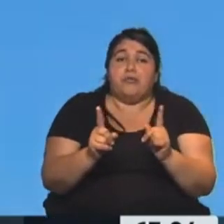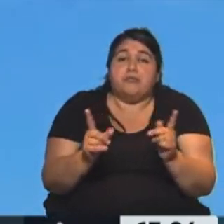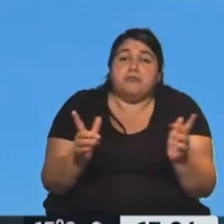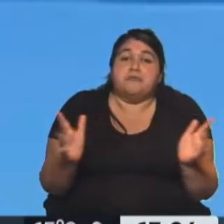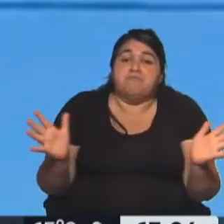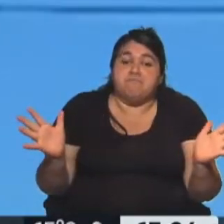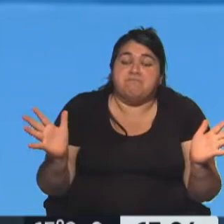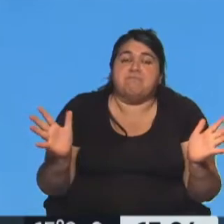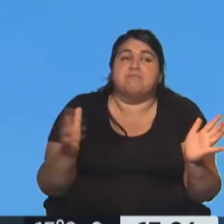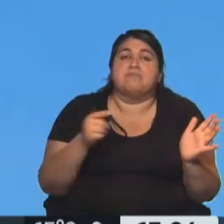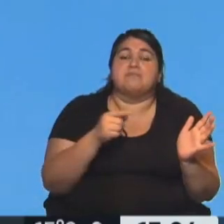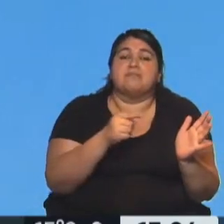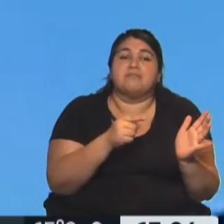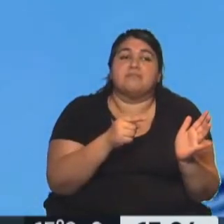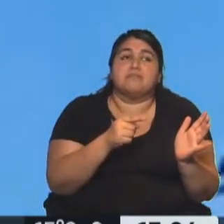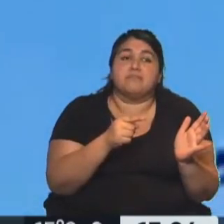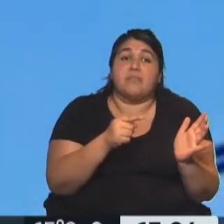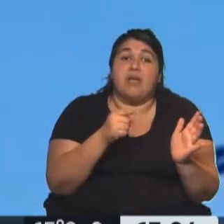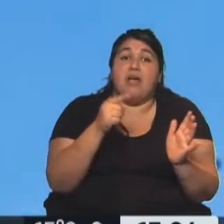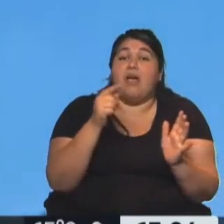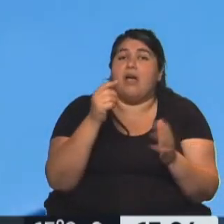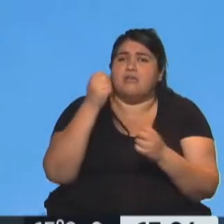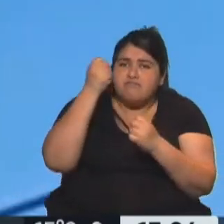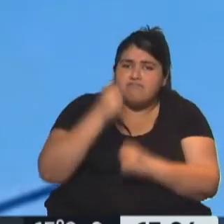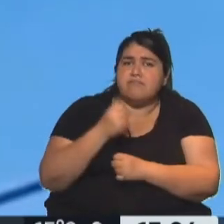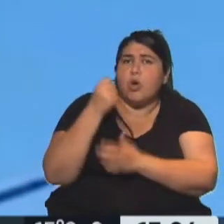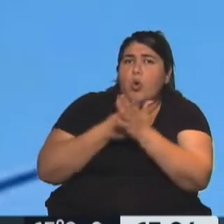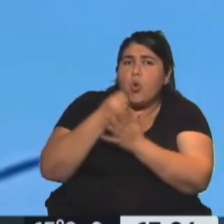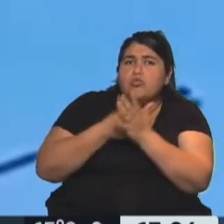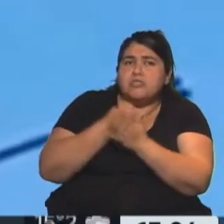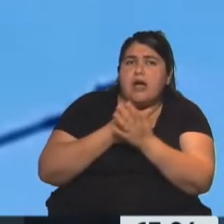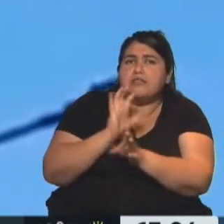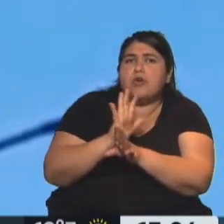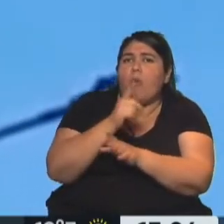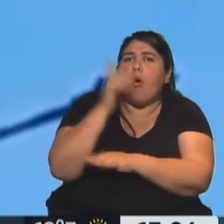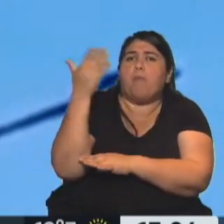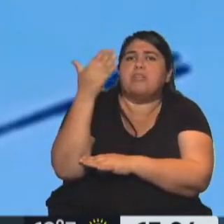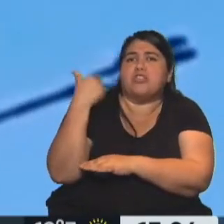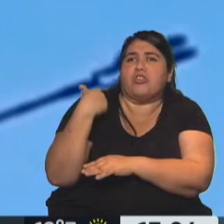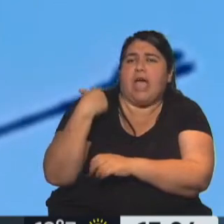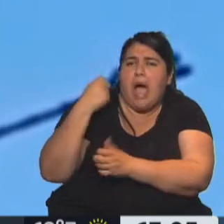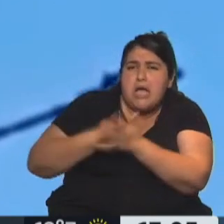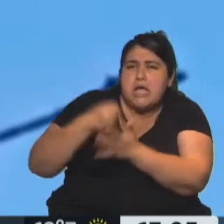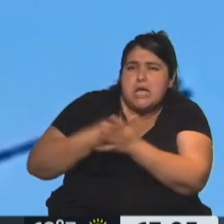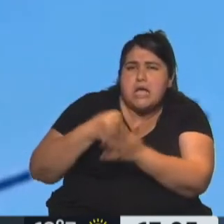que pisotean las banderas por las que otros dejamos el lomo, la